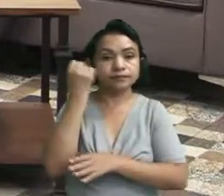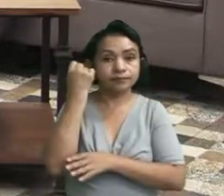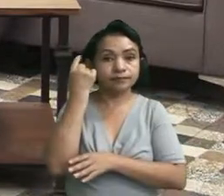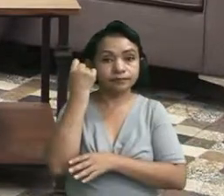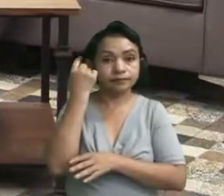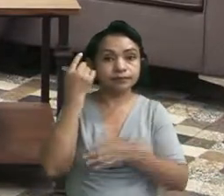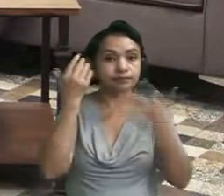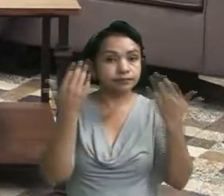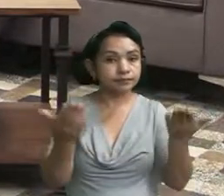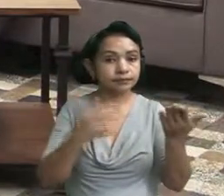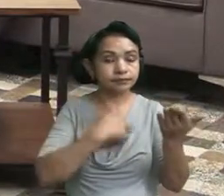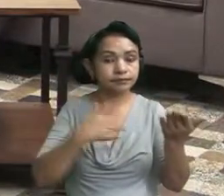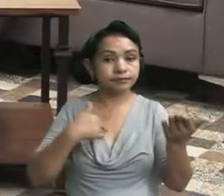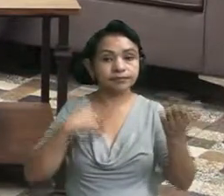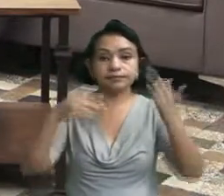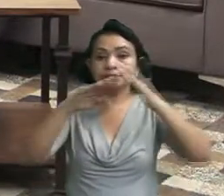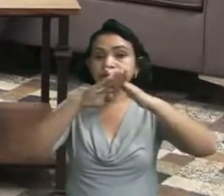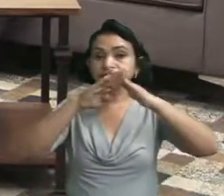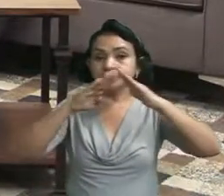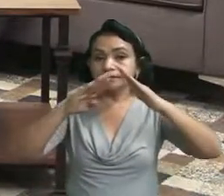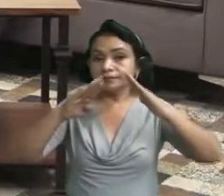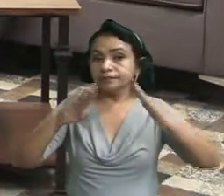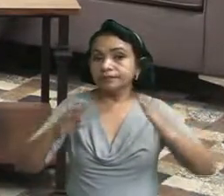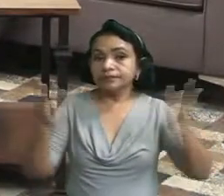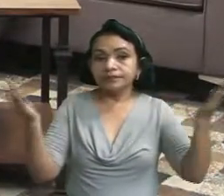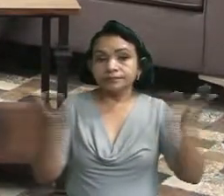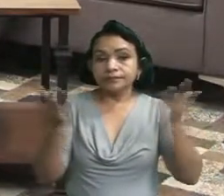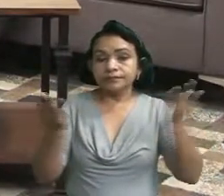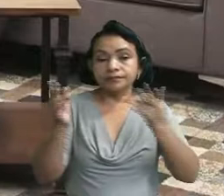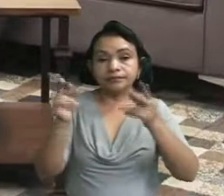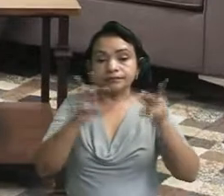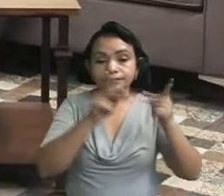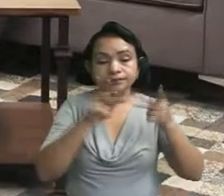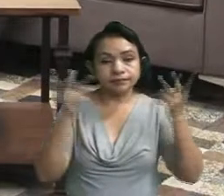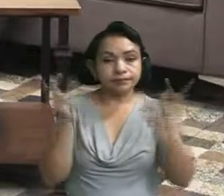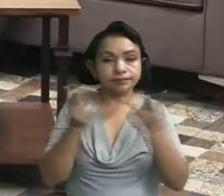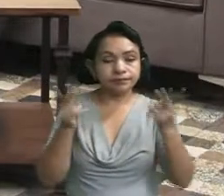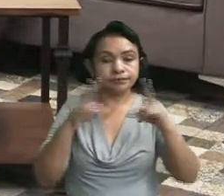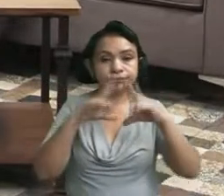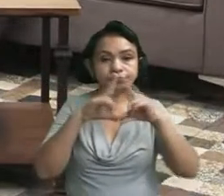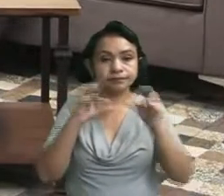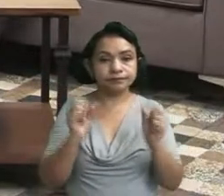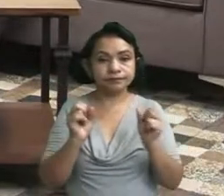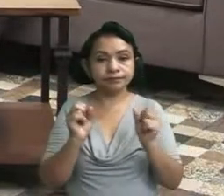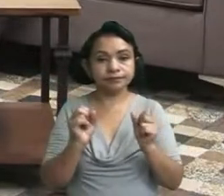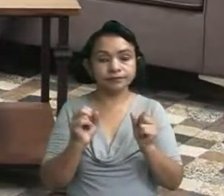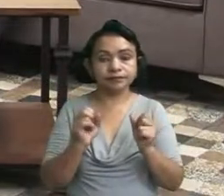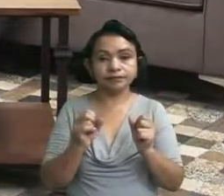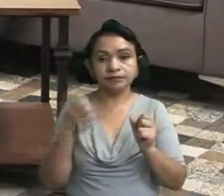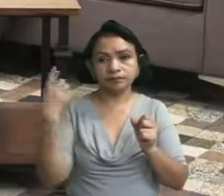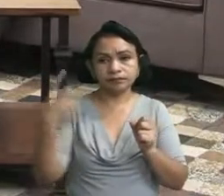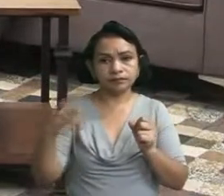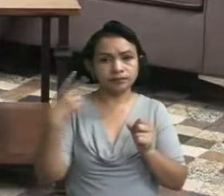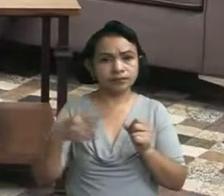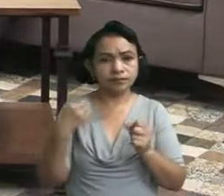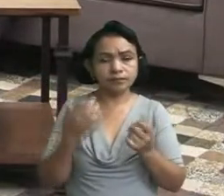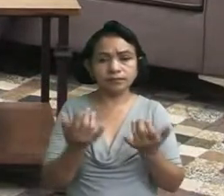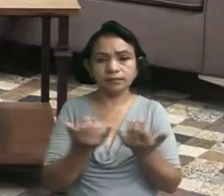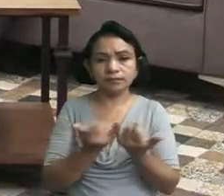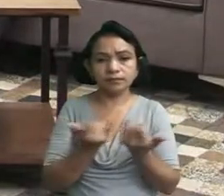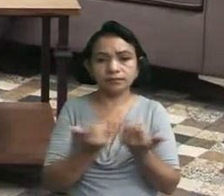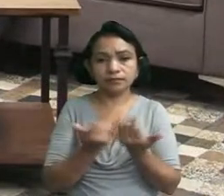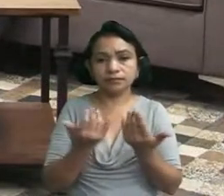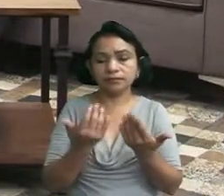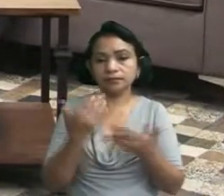vez posteriormente se restableció la paz, cómo la sociedad nicaragüense, es decir, vio conculcado este derecho y ahora, es decir, es